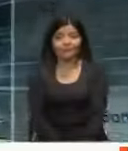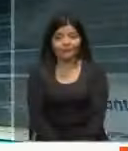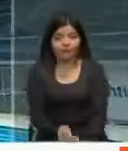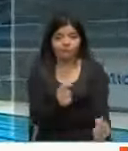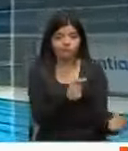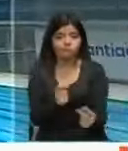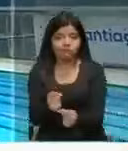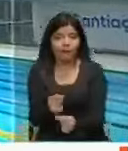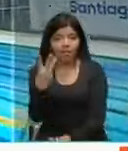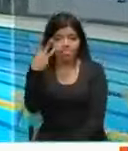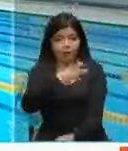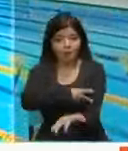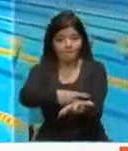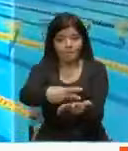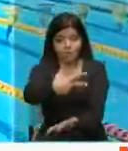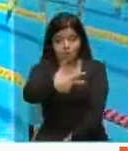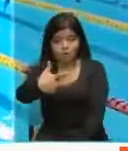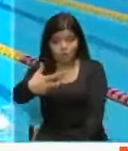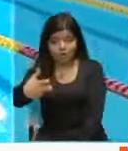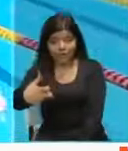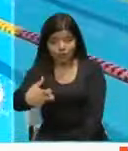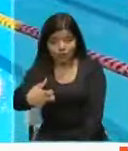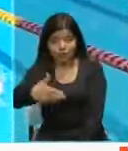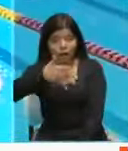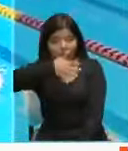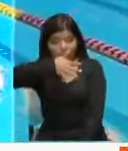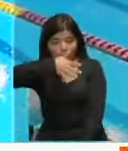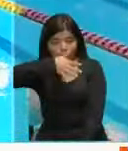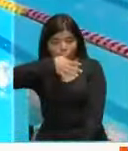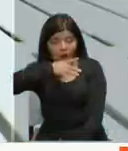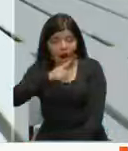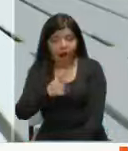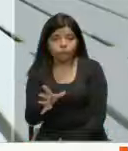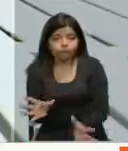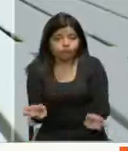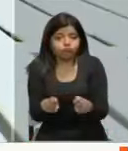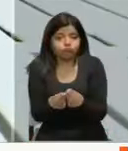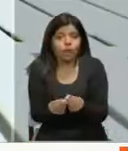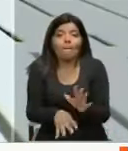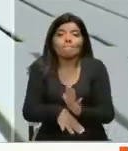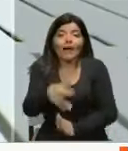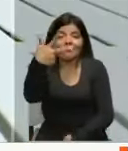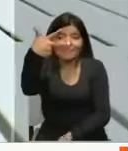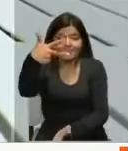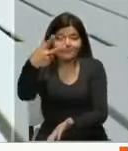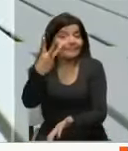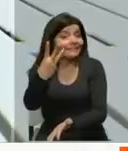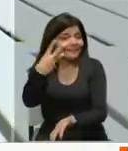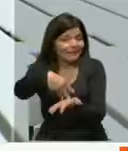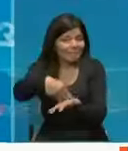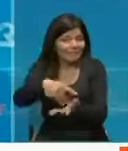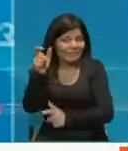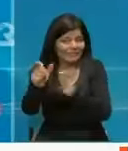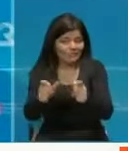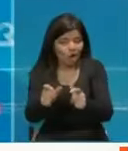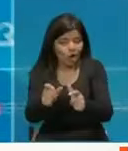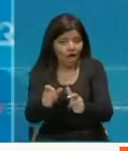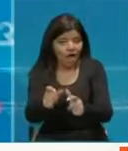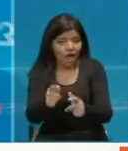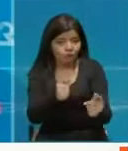para 3.800.000 litros de agua y un aforo para más de 3.000 espectadores. Cuenta con